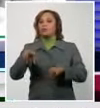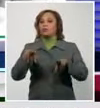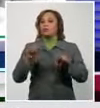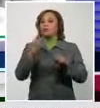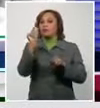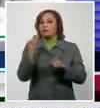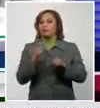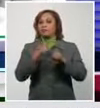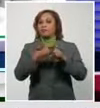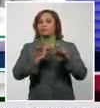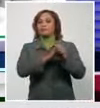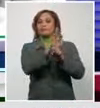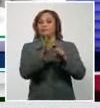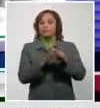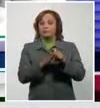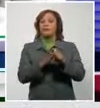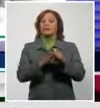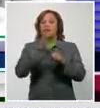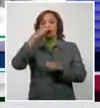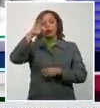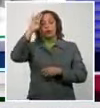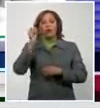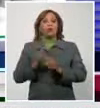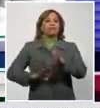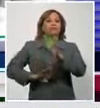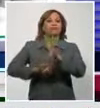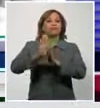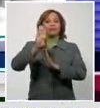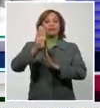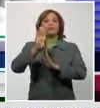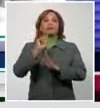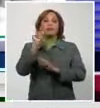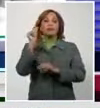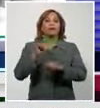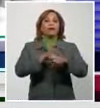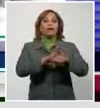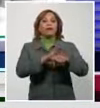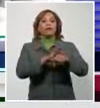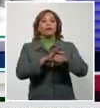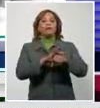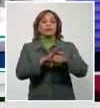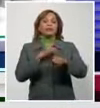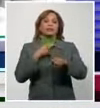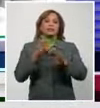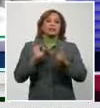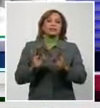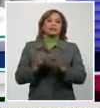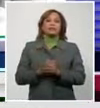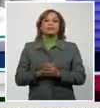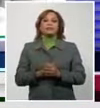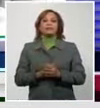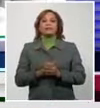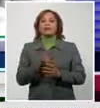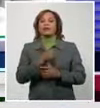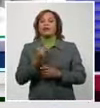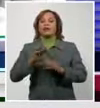la nación con una tendencia al alza al número de enfermos en los últimos días. Marca récord en cada